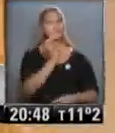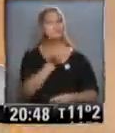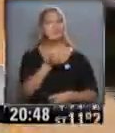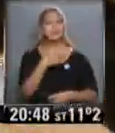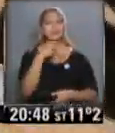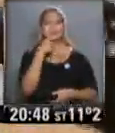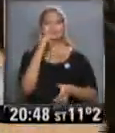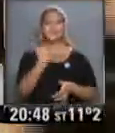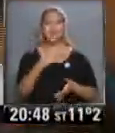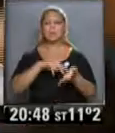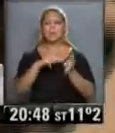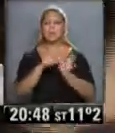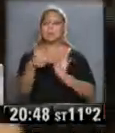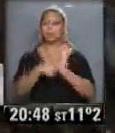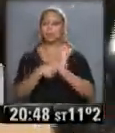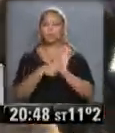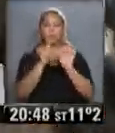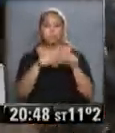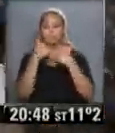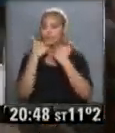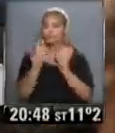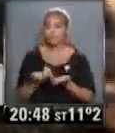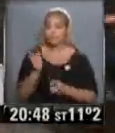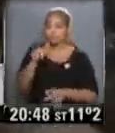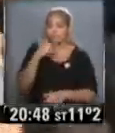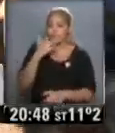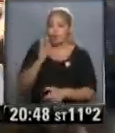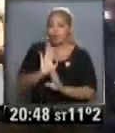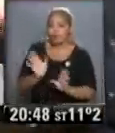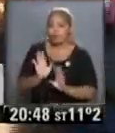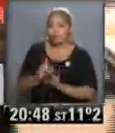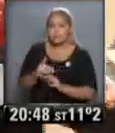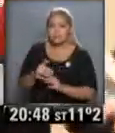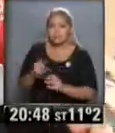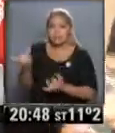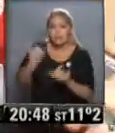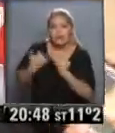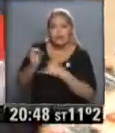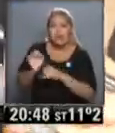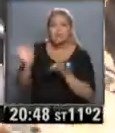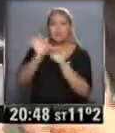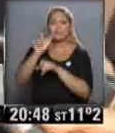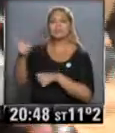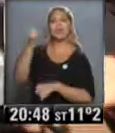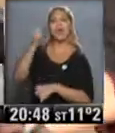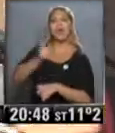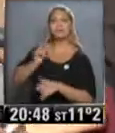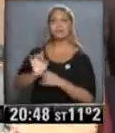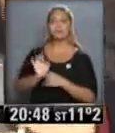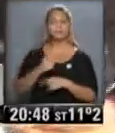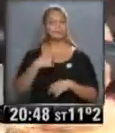un problema con el documento? No tengo idea, ya le digo que no tengo ninguna novedad, nadie se comunicó conmigo, así que... En